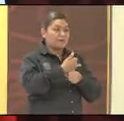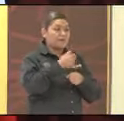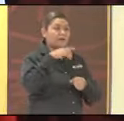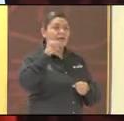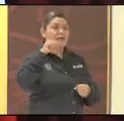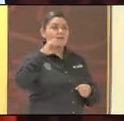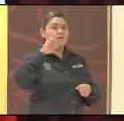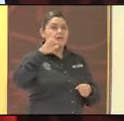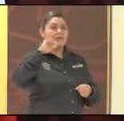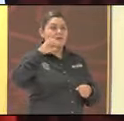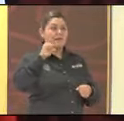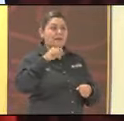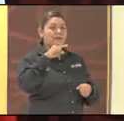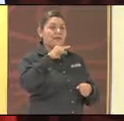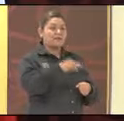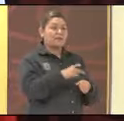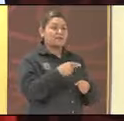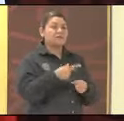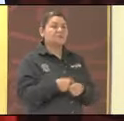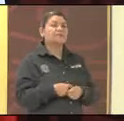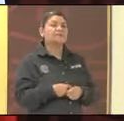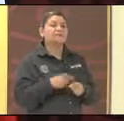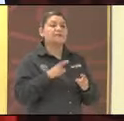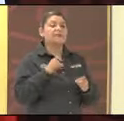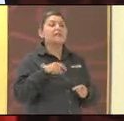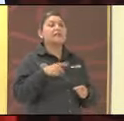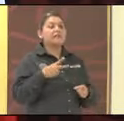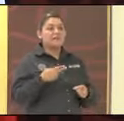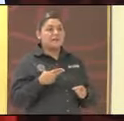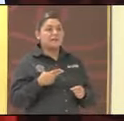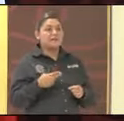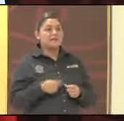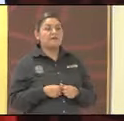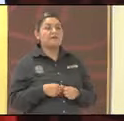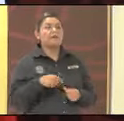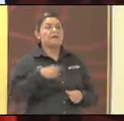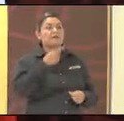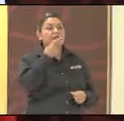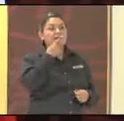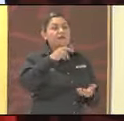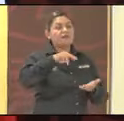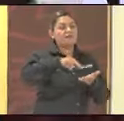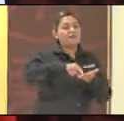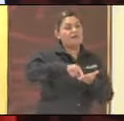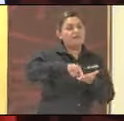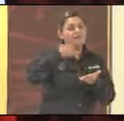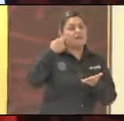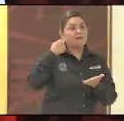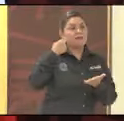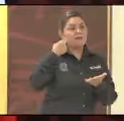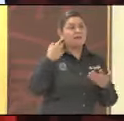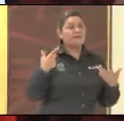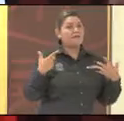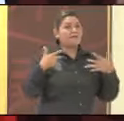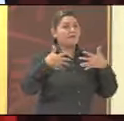González Caballero de Castillo Ledón. Y también les decía de la firma del convenio de colaboración entre el Ayuntamiento de Altamira y el